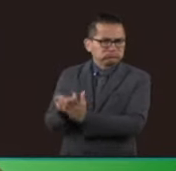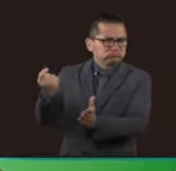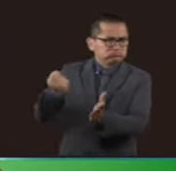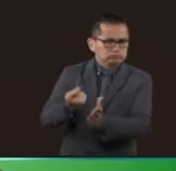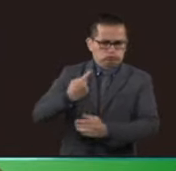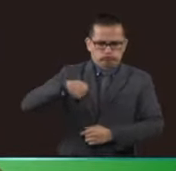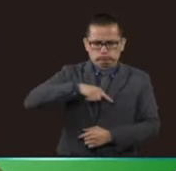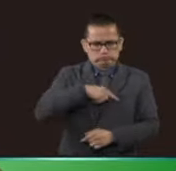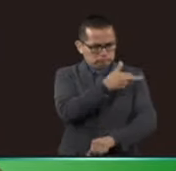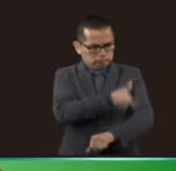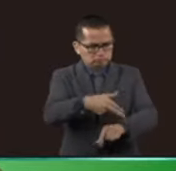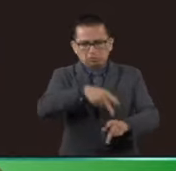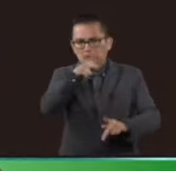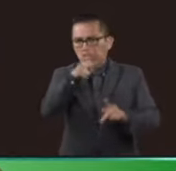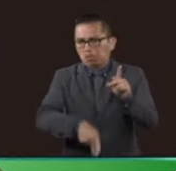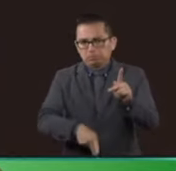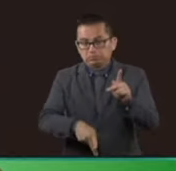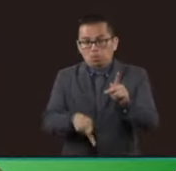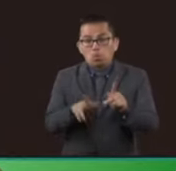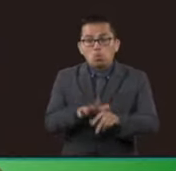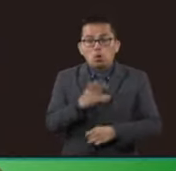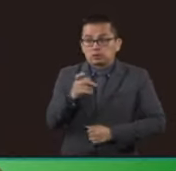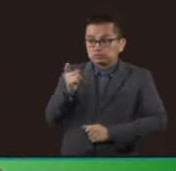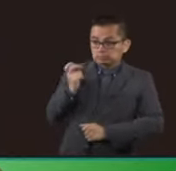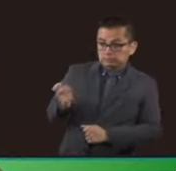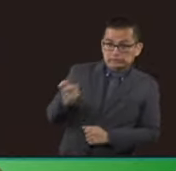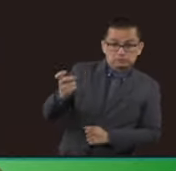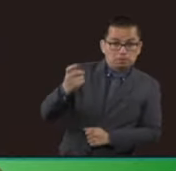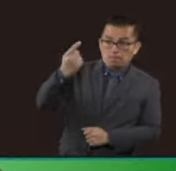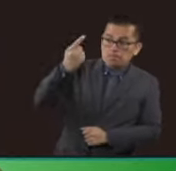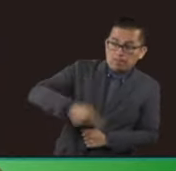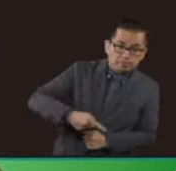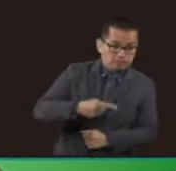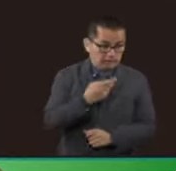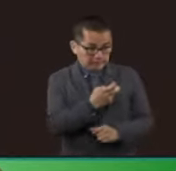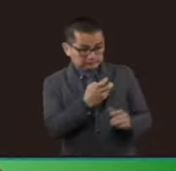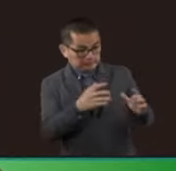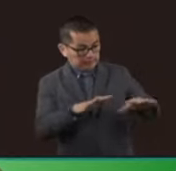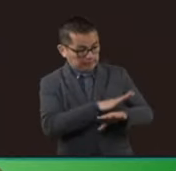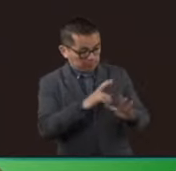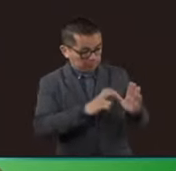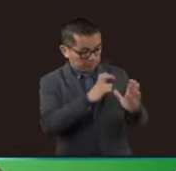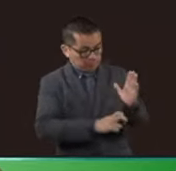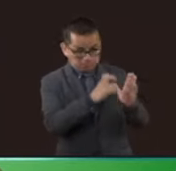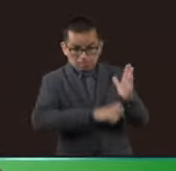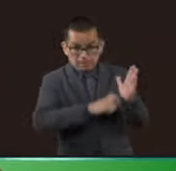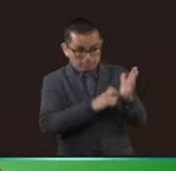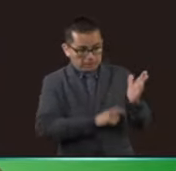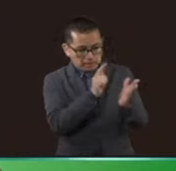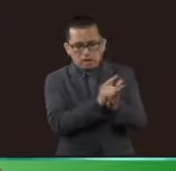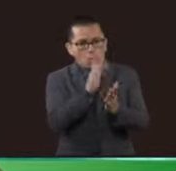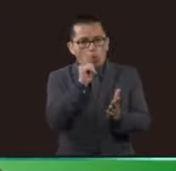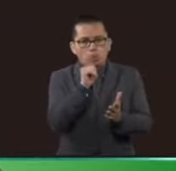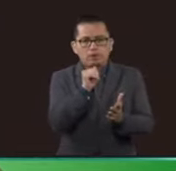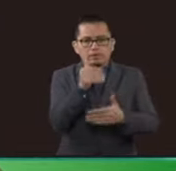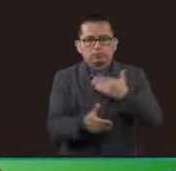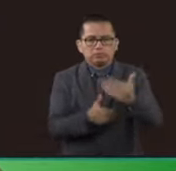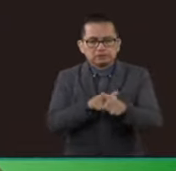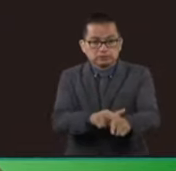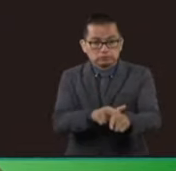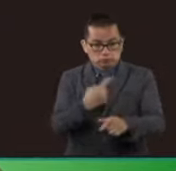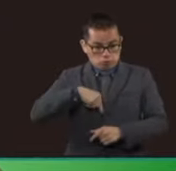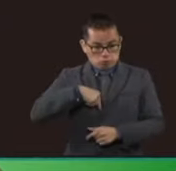impiden la entrada en vigor de esta reforma mismas que la mayoría artificial